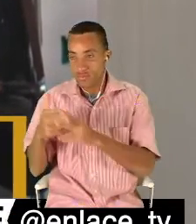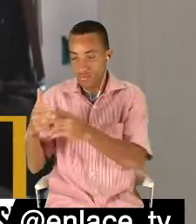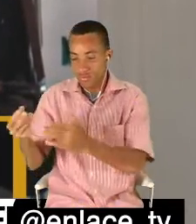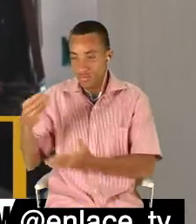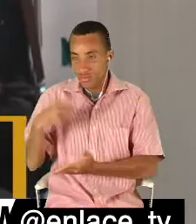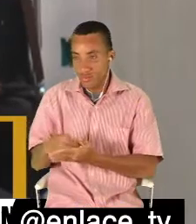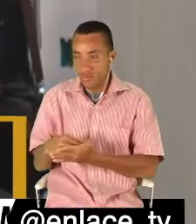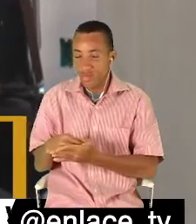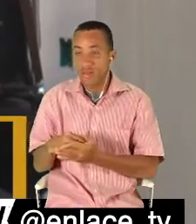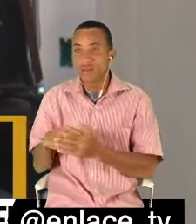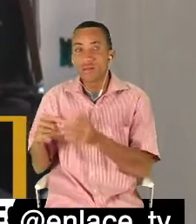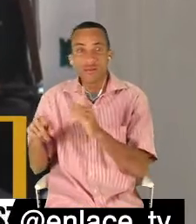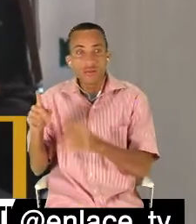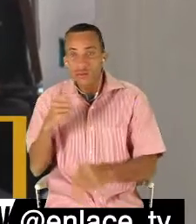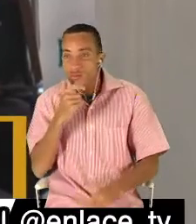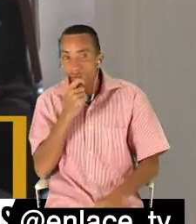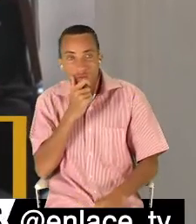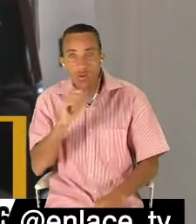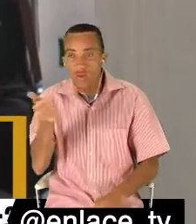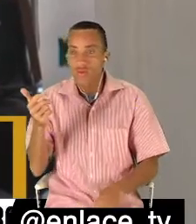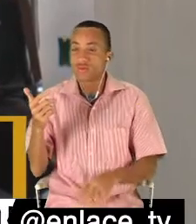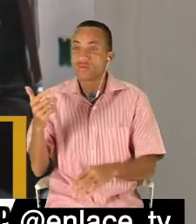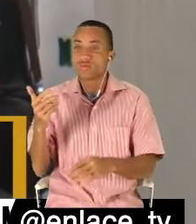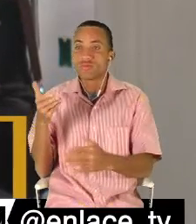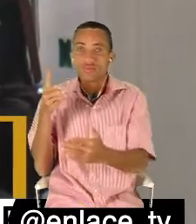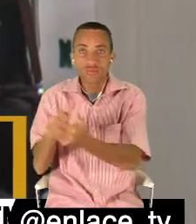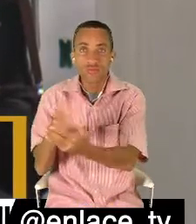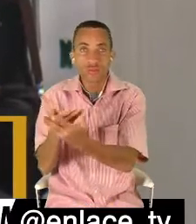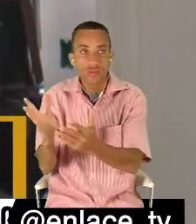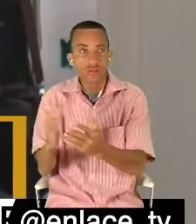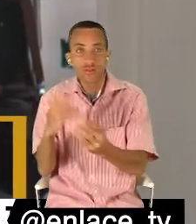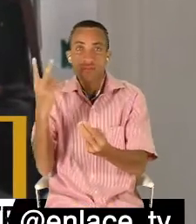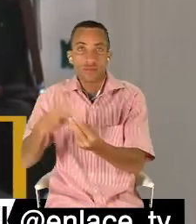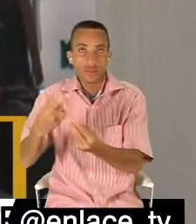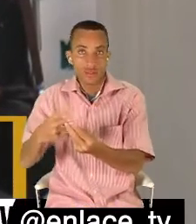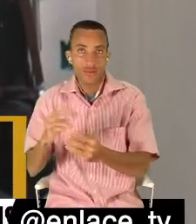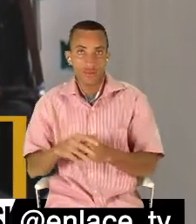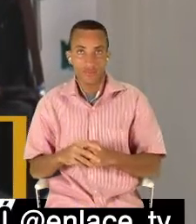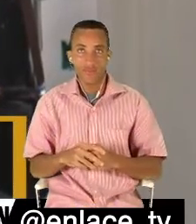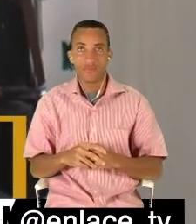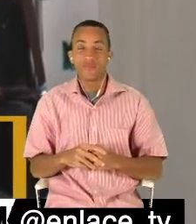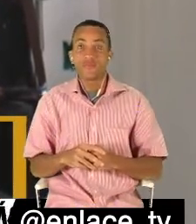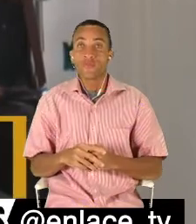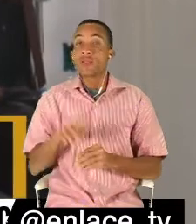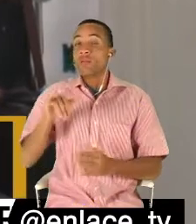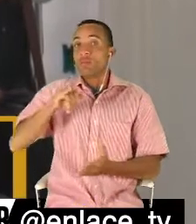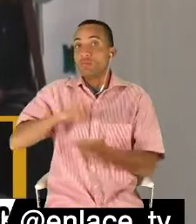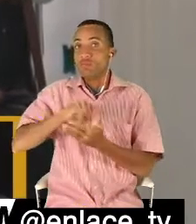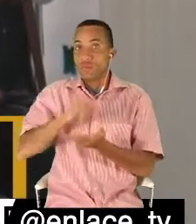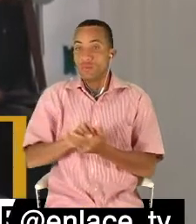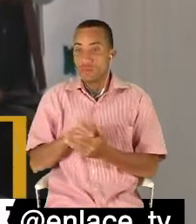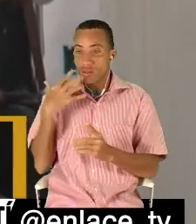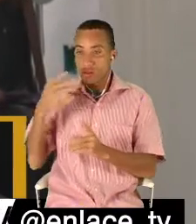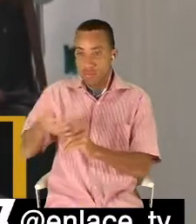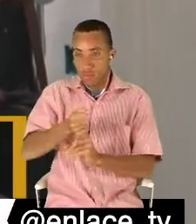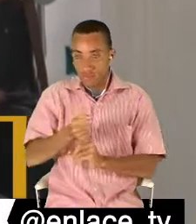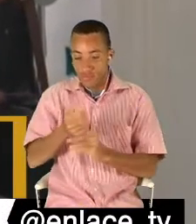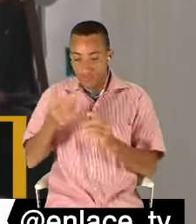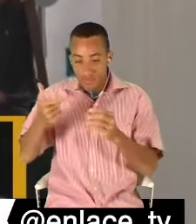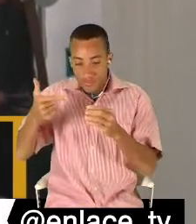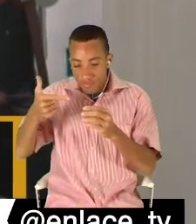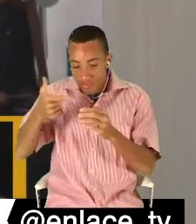sujetos para cometer otras actividades criminales. Asimismo, se encontraron 6 cartuchos para el arma de